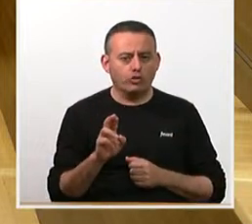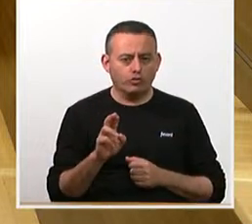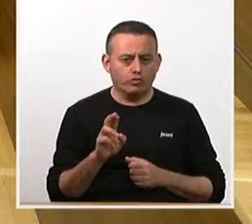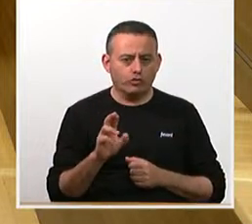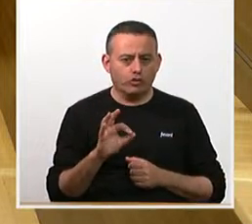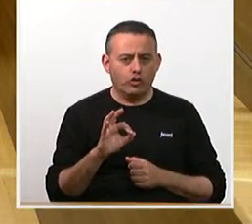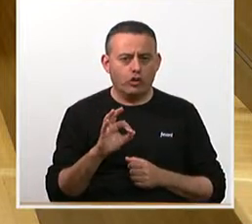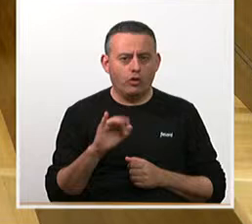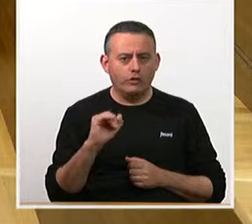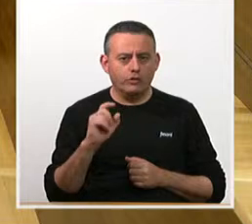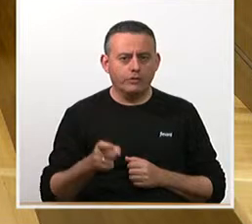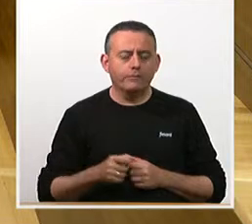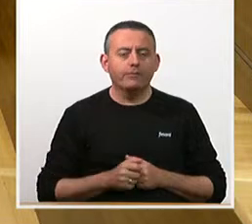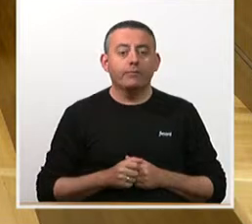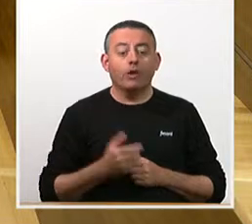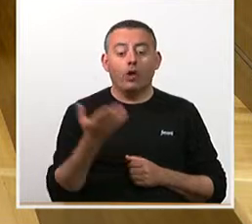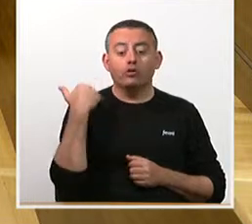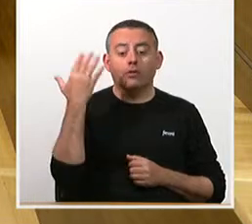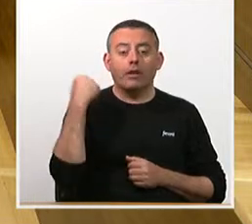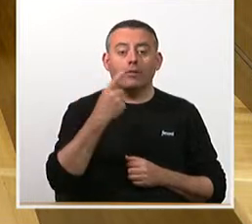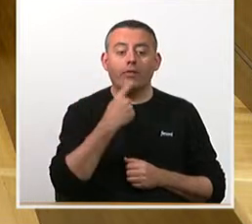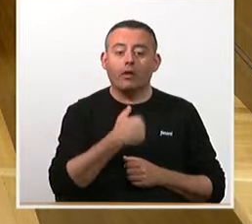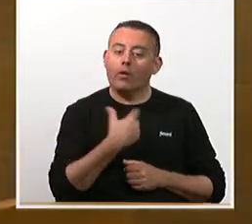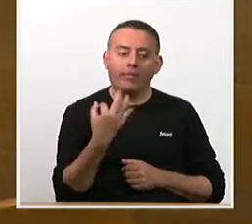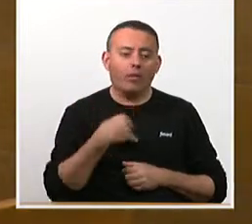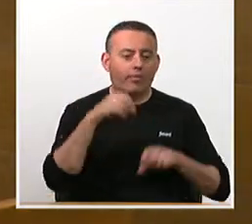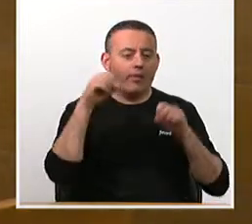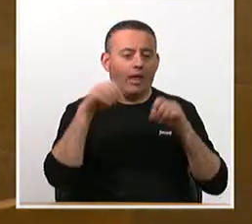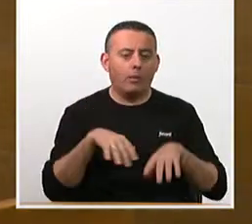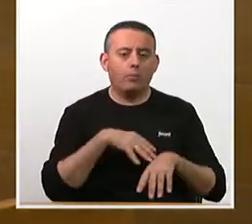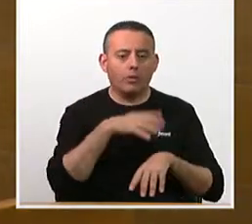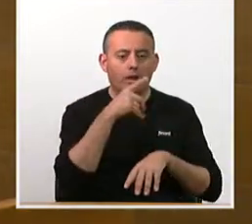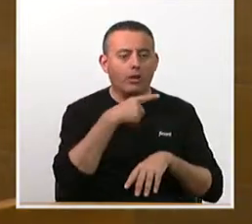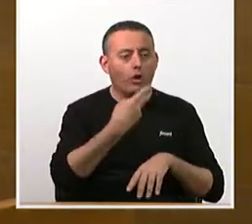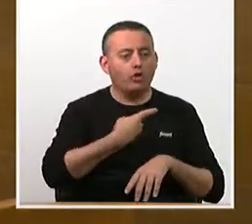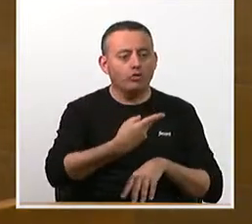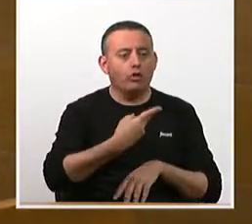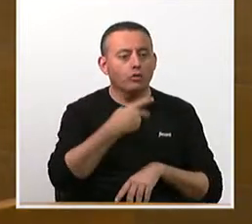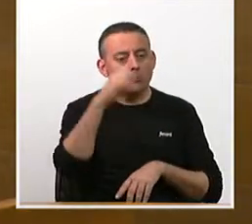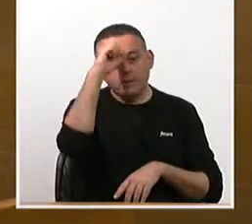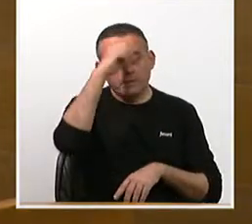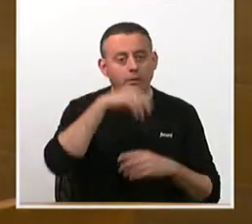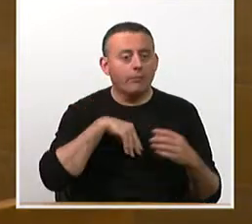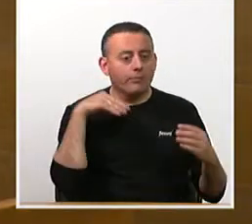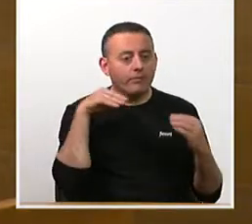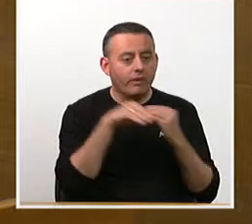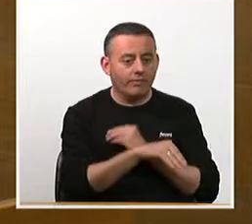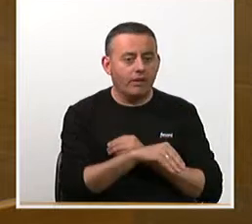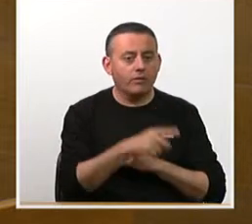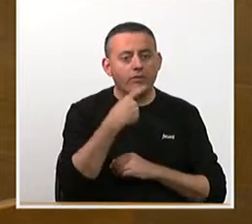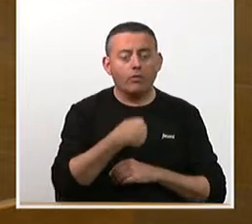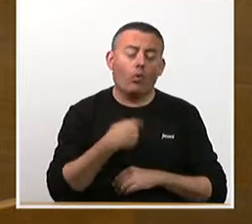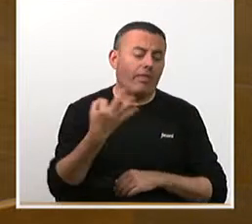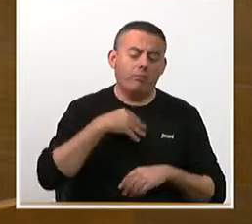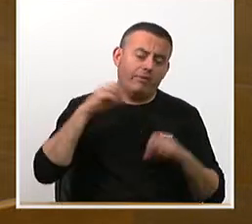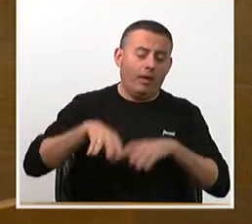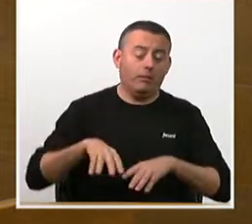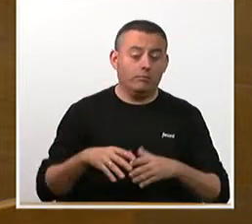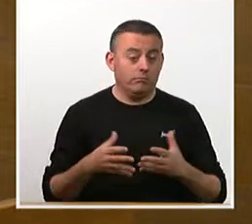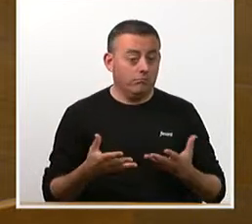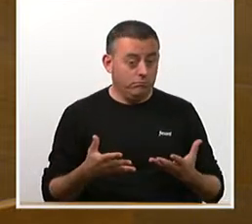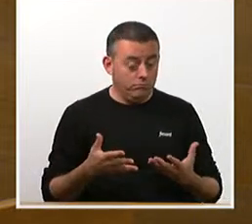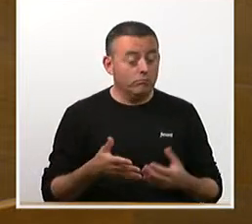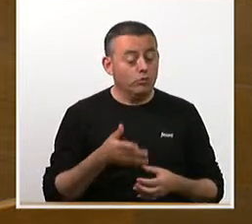división por expresar una posición distinta a la suya por por decir que pensamos distinto Sí Sí señor sí señor r pidió